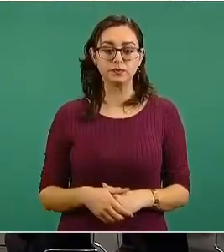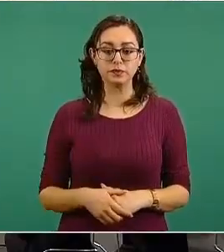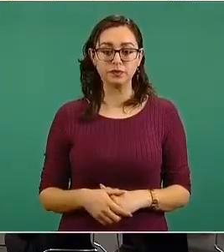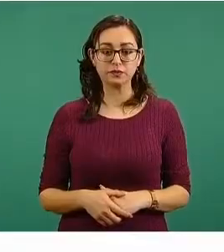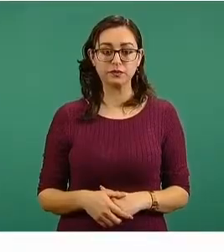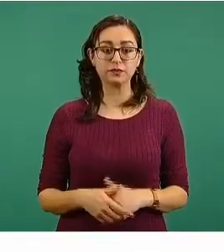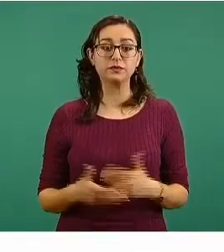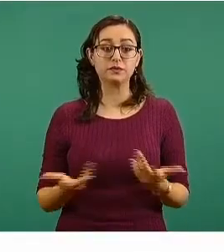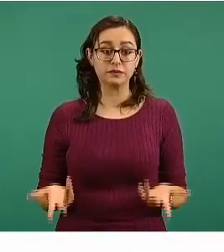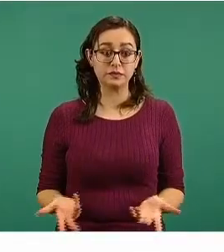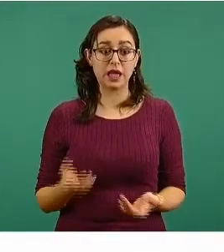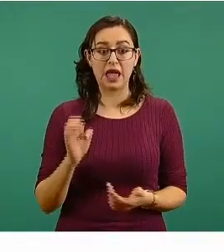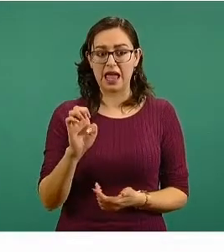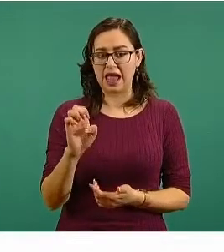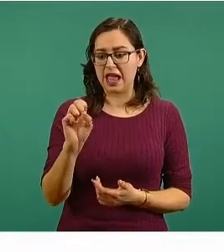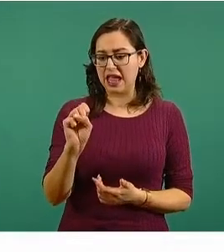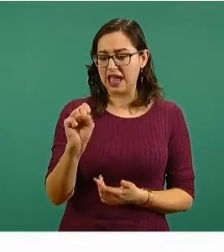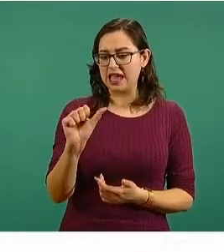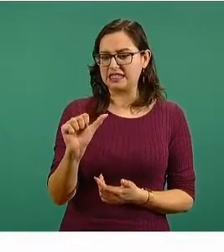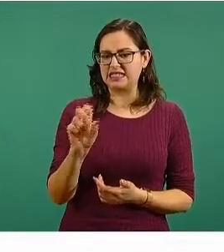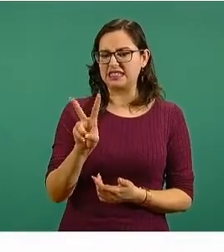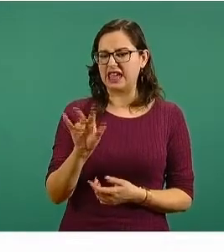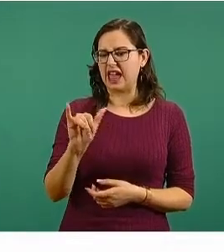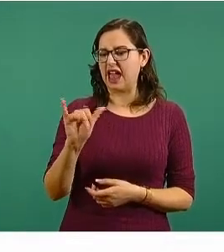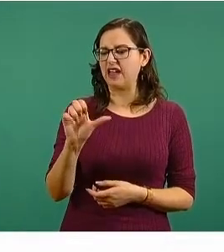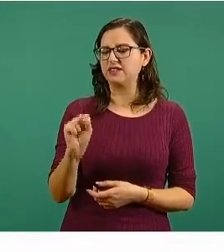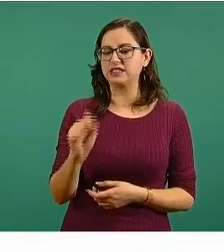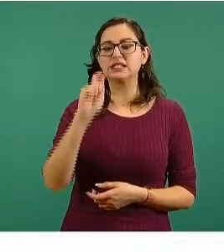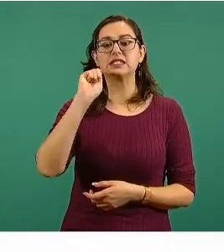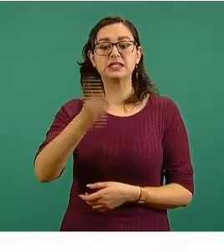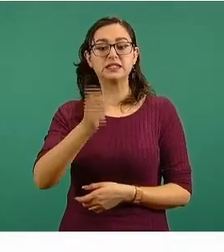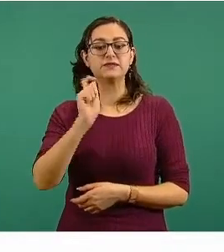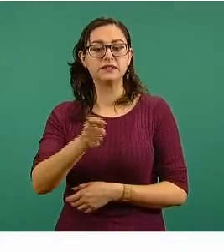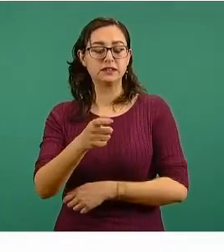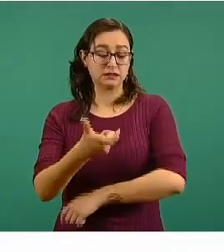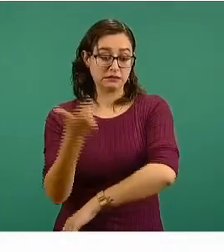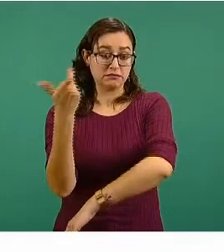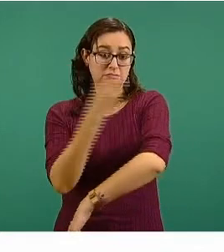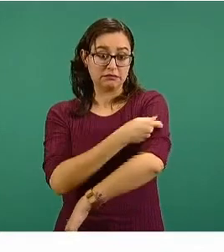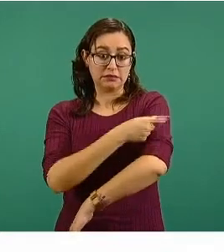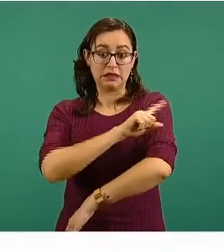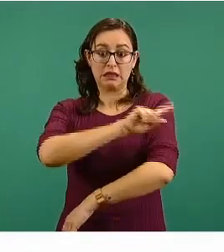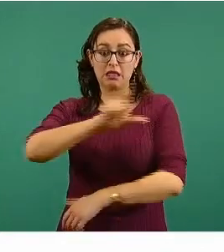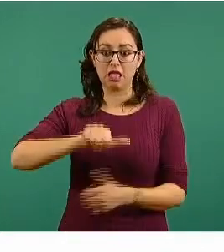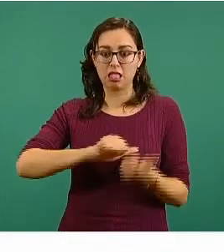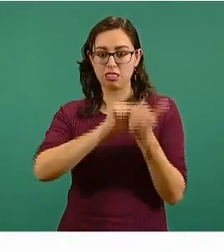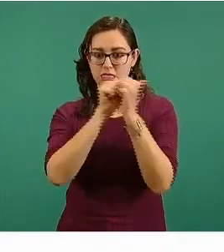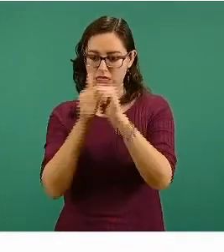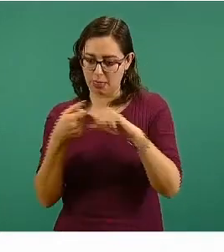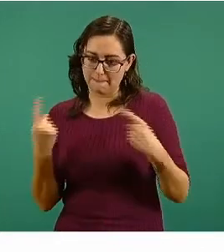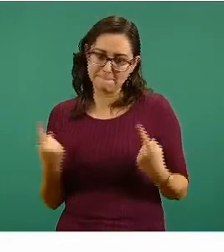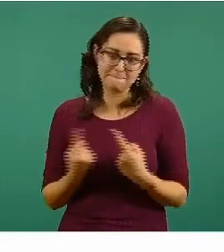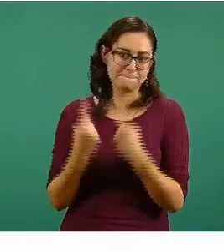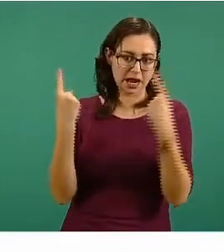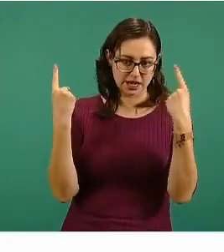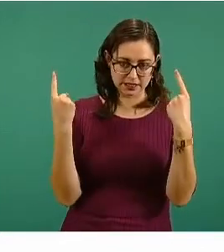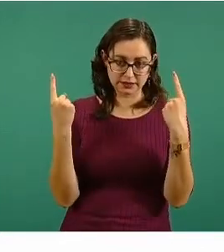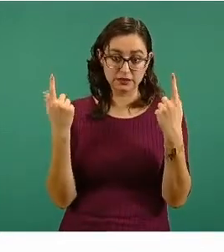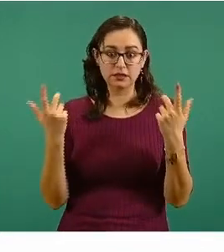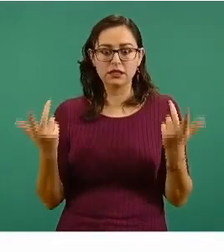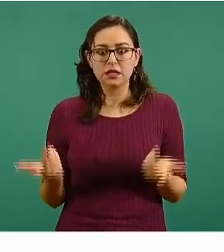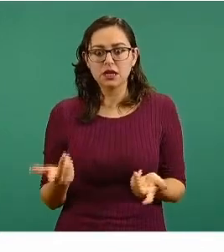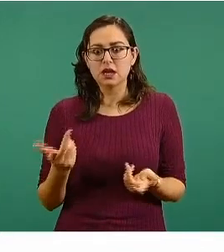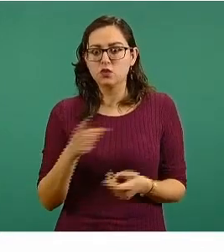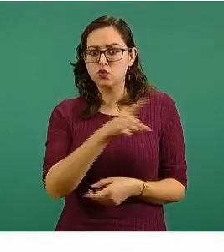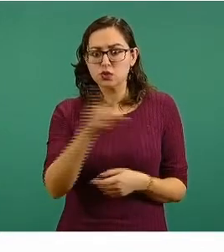eventos supuestamente atribuibles a vacunación e inmunización, conocidos como ESAVIS. Estos no sorprendan, no